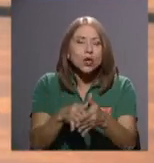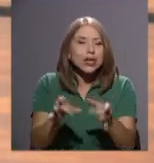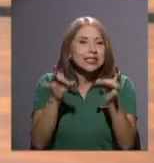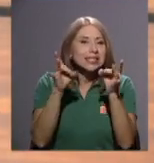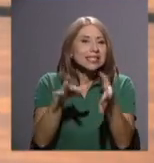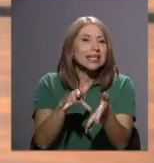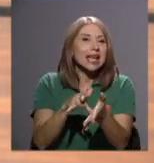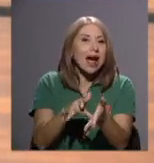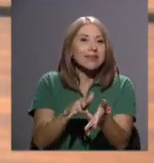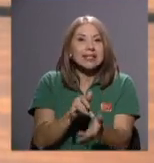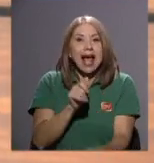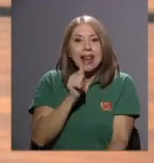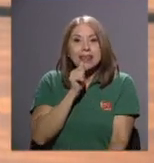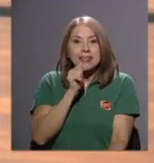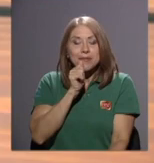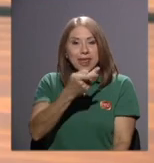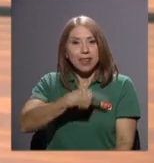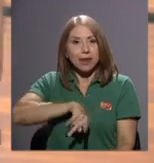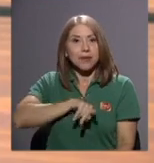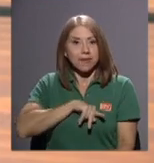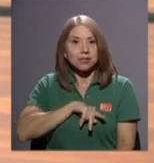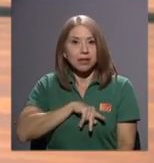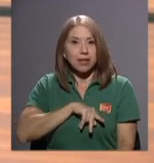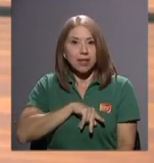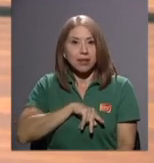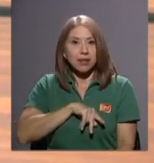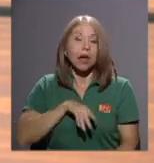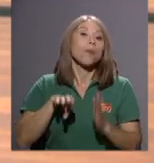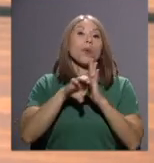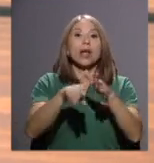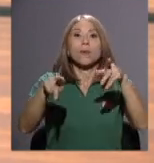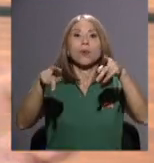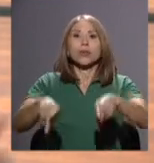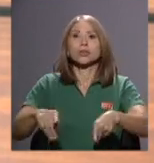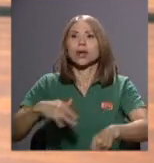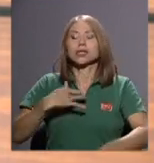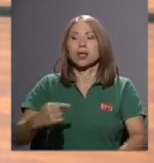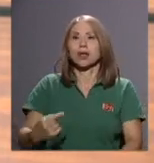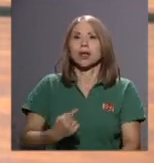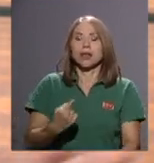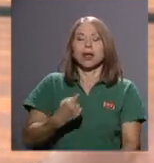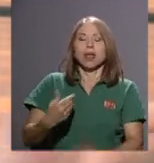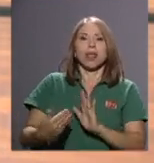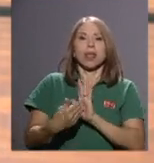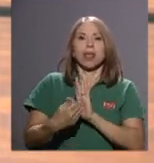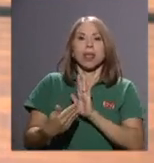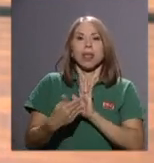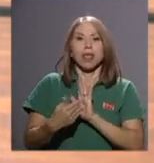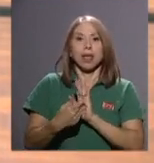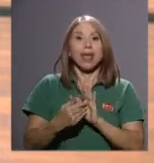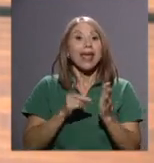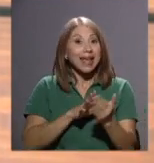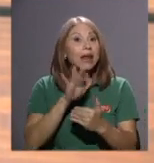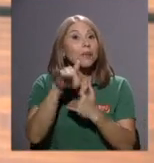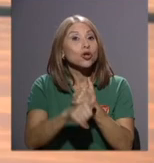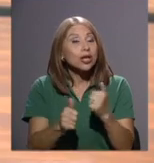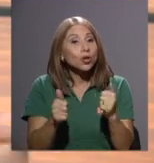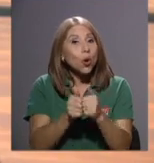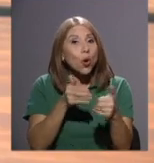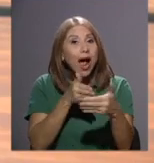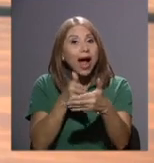privacidad. Esto es lo que le genera, por ejemplo, a una persona sentirse acosada. Que le cuento que en el proyecto con el acoso